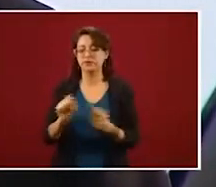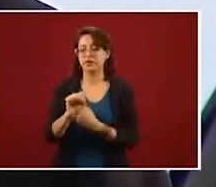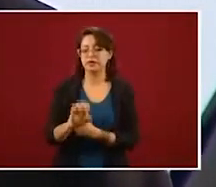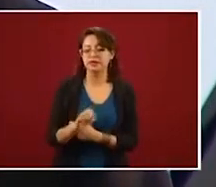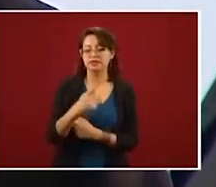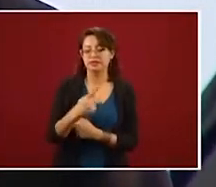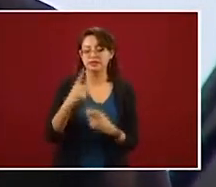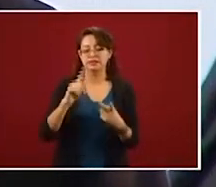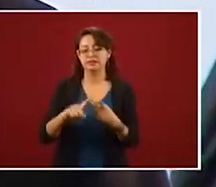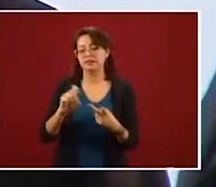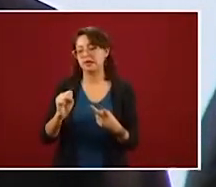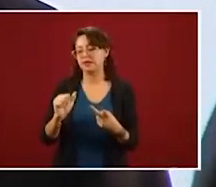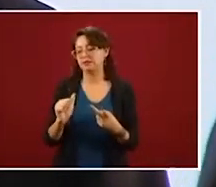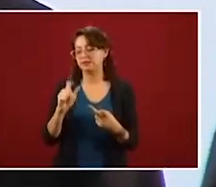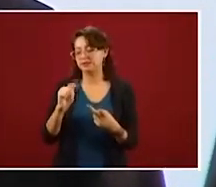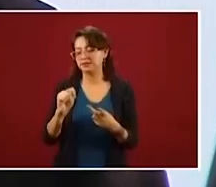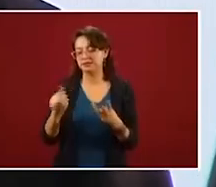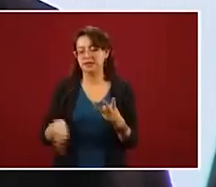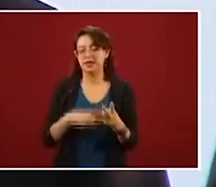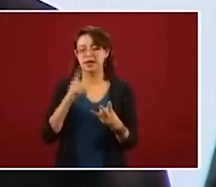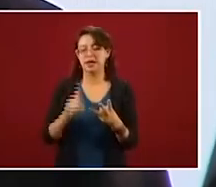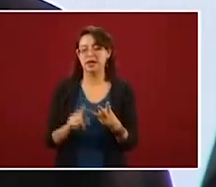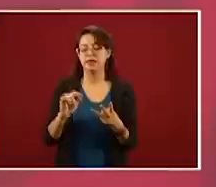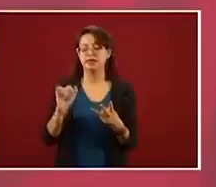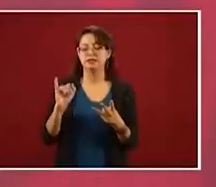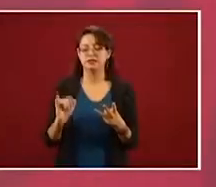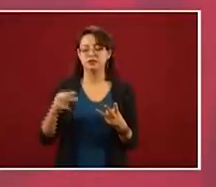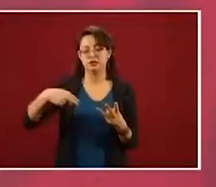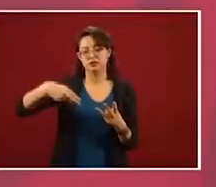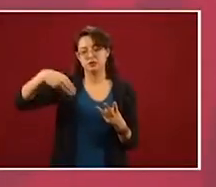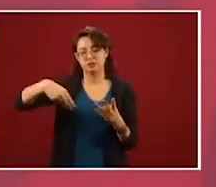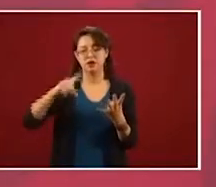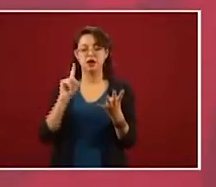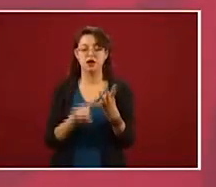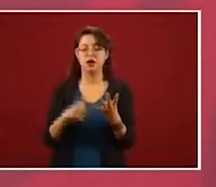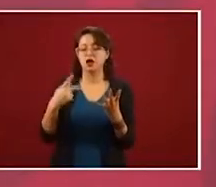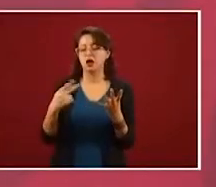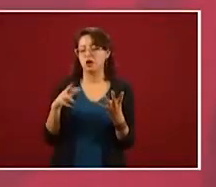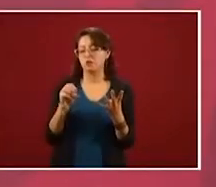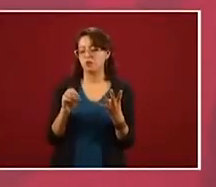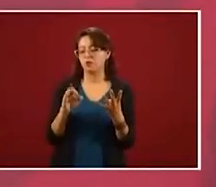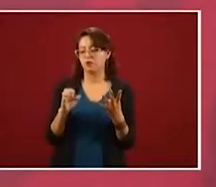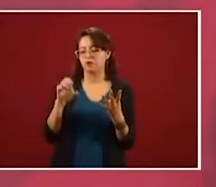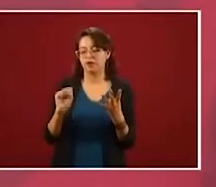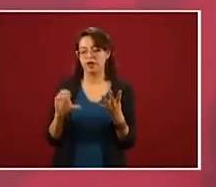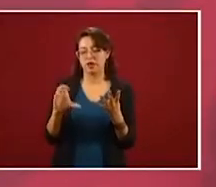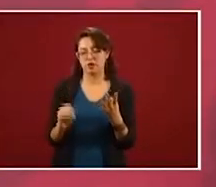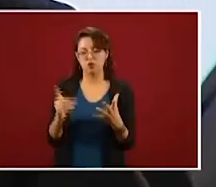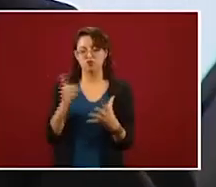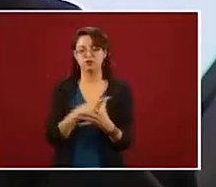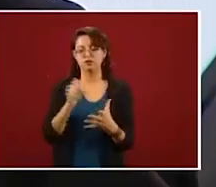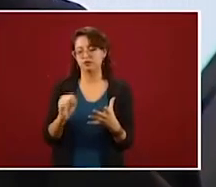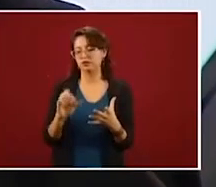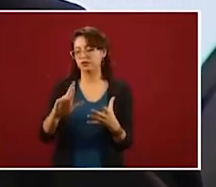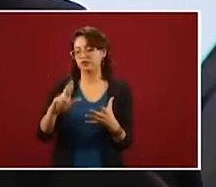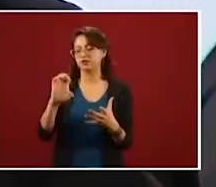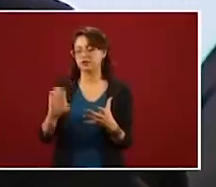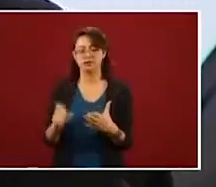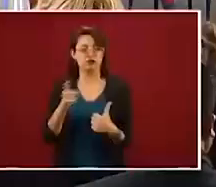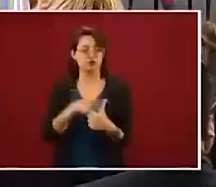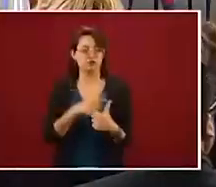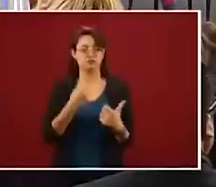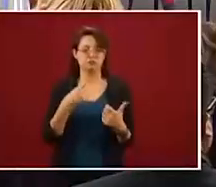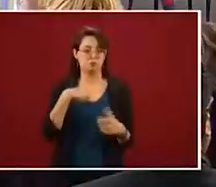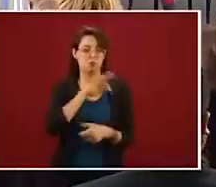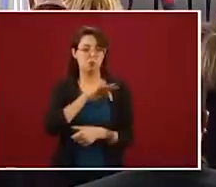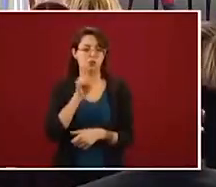SAT, Migración, Profeco, Relaciones Exteriores, etcétera, las que tienen ahí ustedes. Eso es lo que